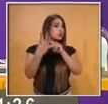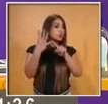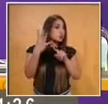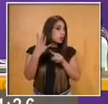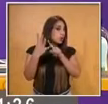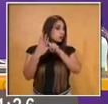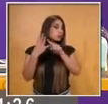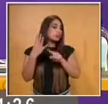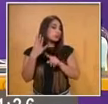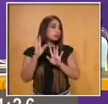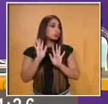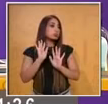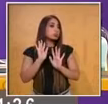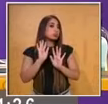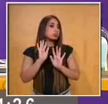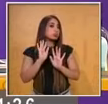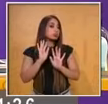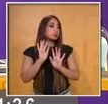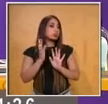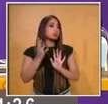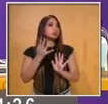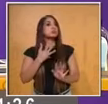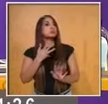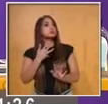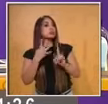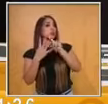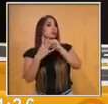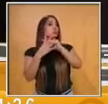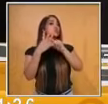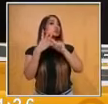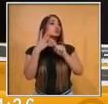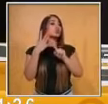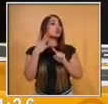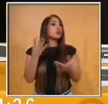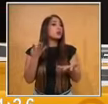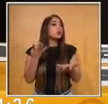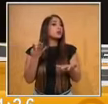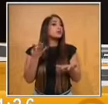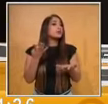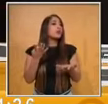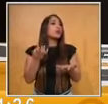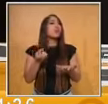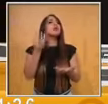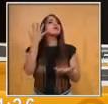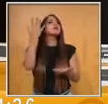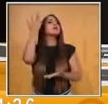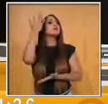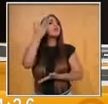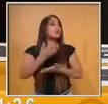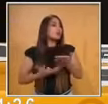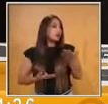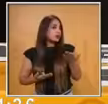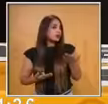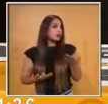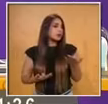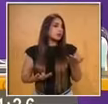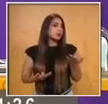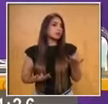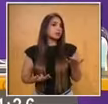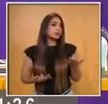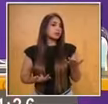4 16avos. Y si 4 16avos me están llenando la mitad, entonces ¿cuántos necesito para tener un medio?